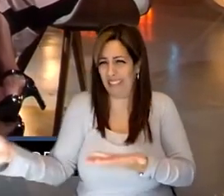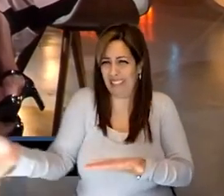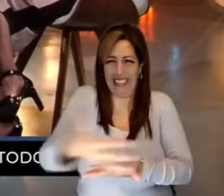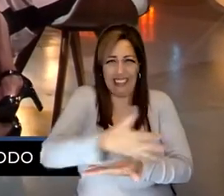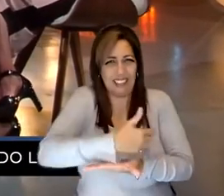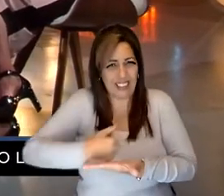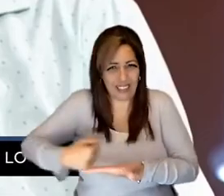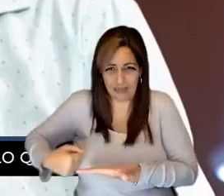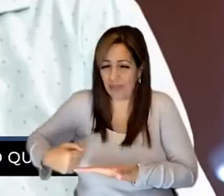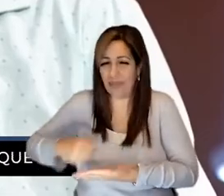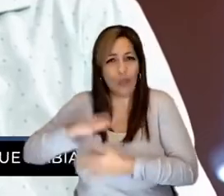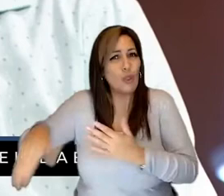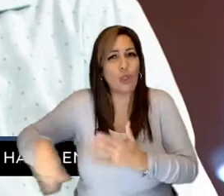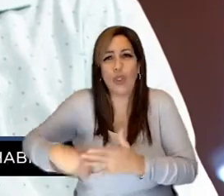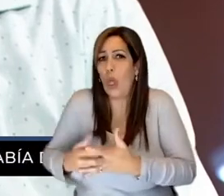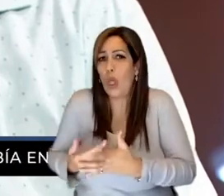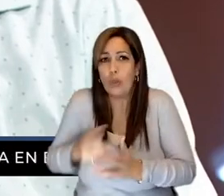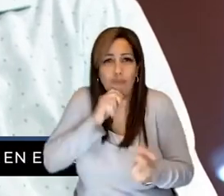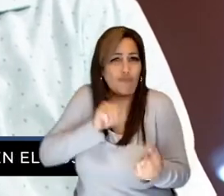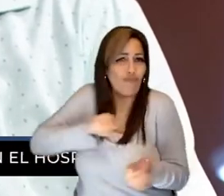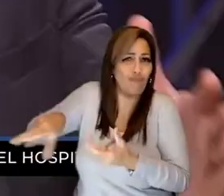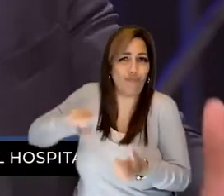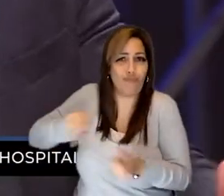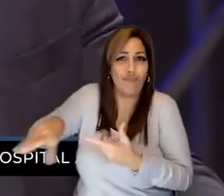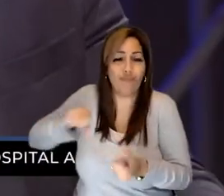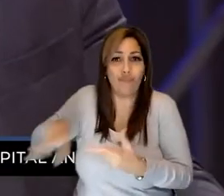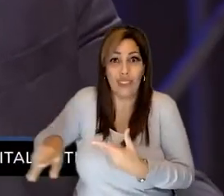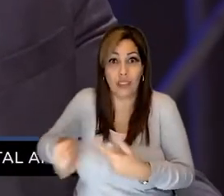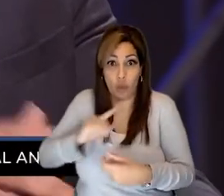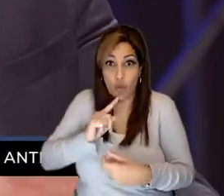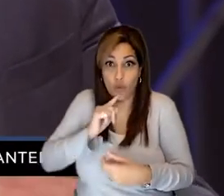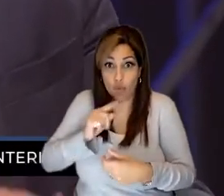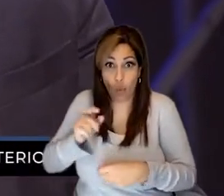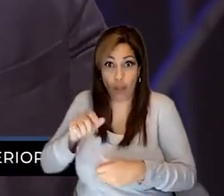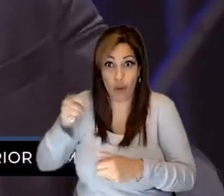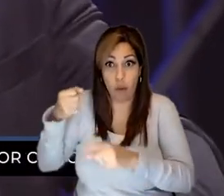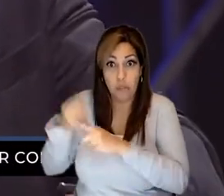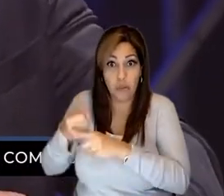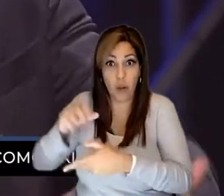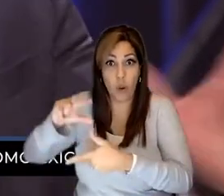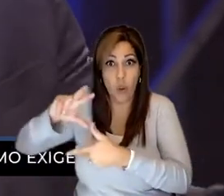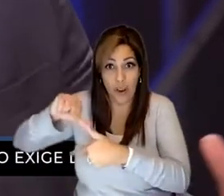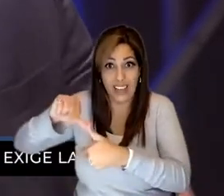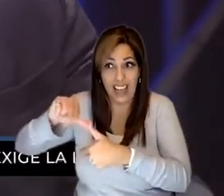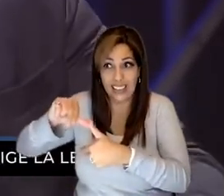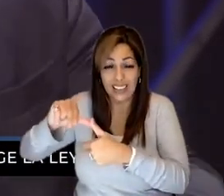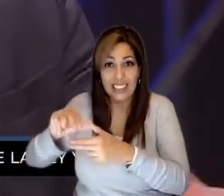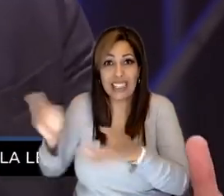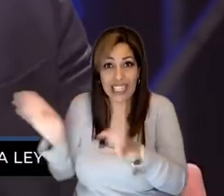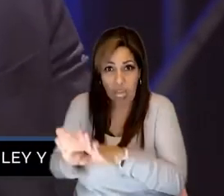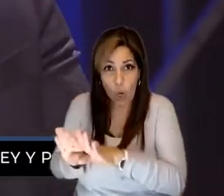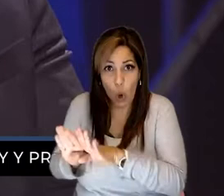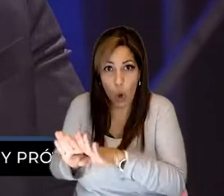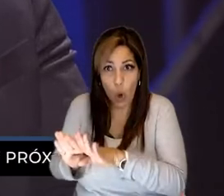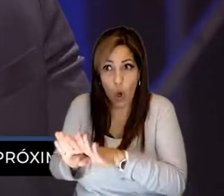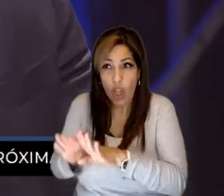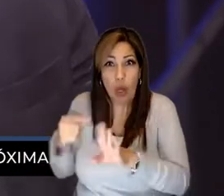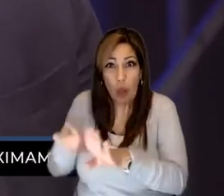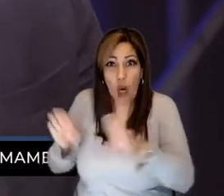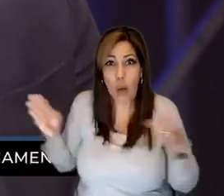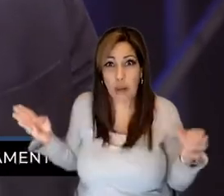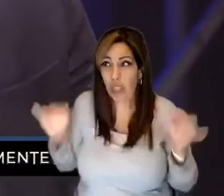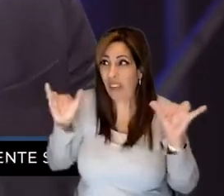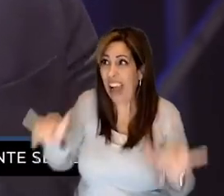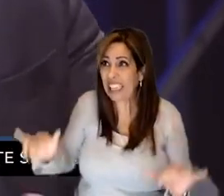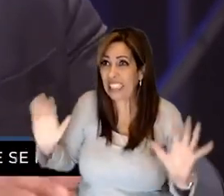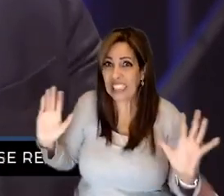todo lo que había en ese hospital, que cuando vino el huracán se cerró. Y sí. Así mismo, cuando lo abrimos, así estaba intacto.